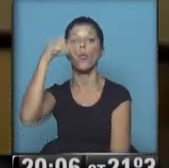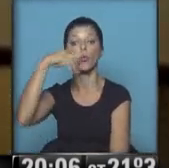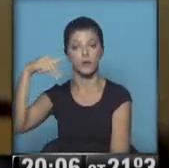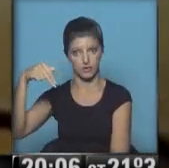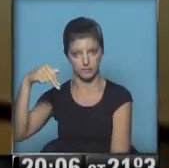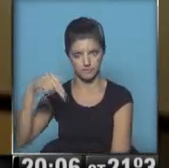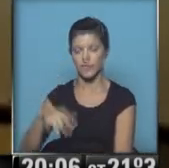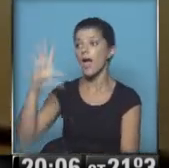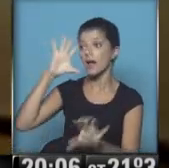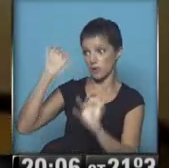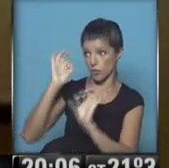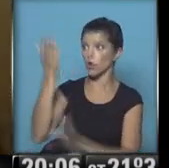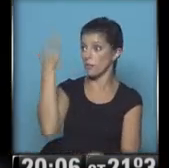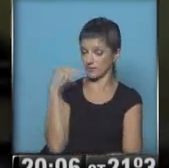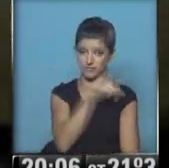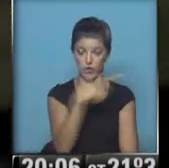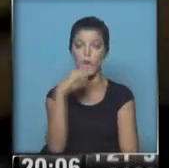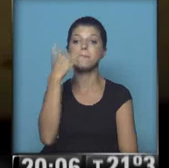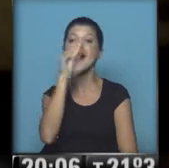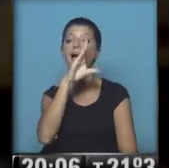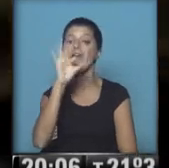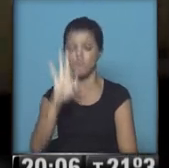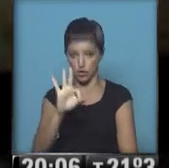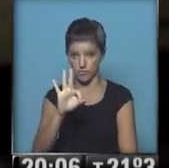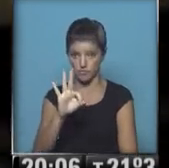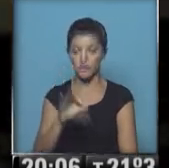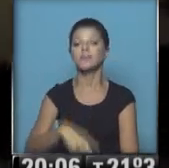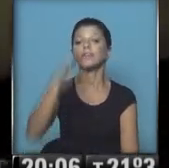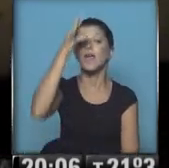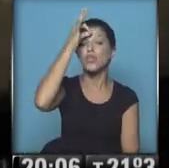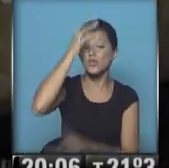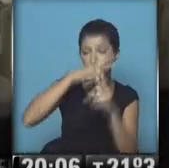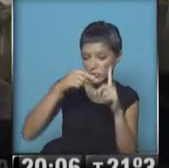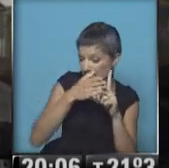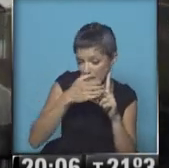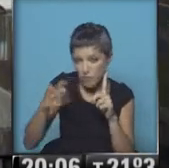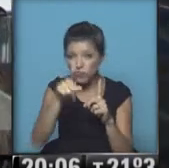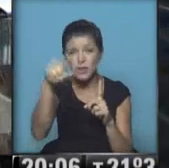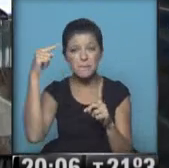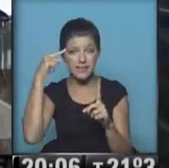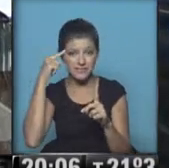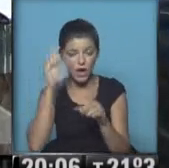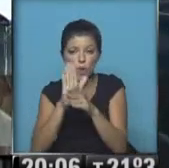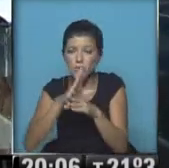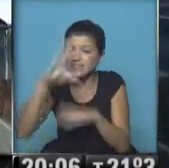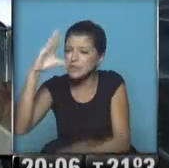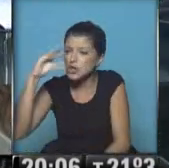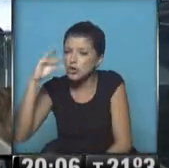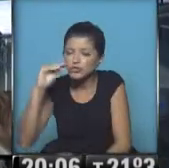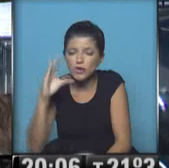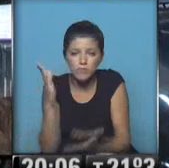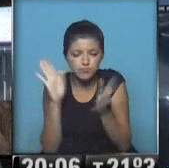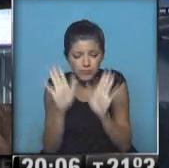Recordemos, ¿no? Como dijo Pablo recién, pasaban las 12 del mediodía, imagínense ustedes, es noche cerrada. Así nos